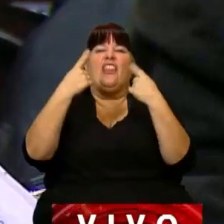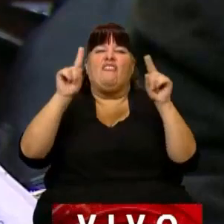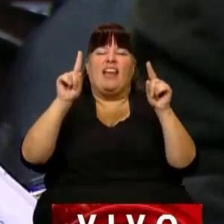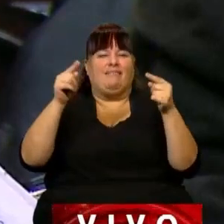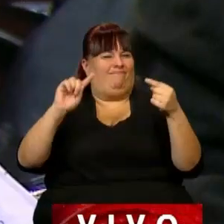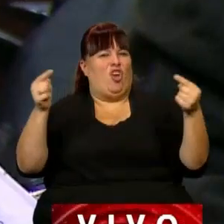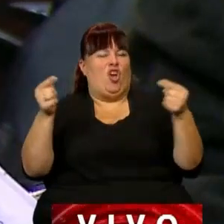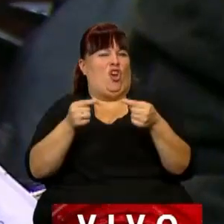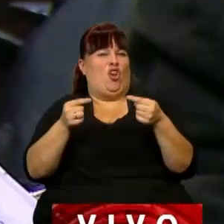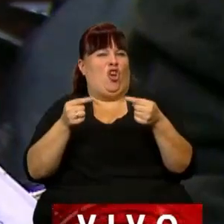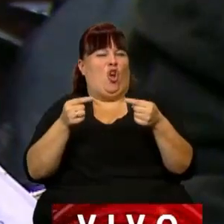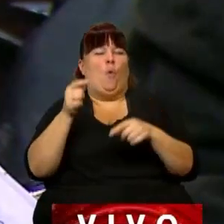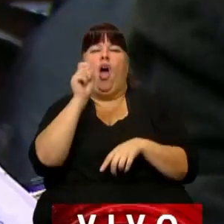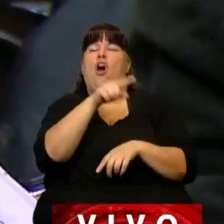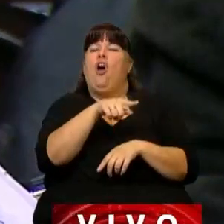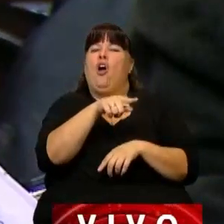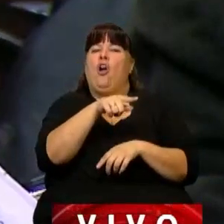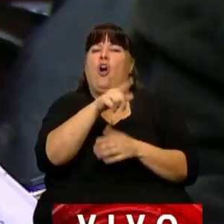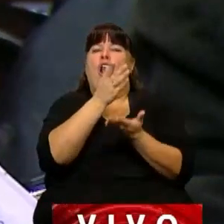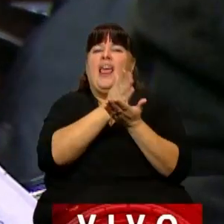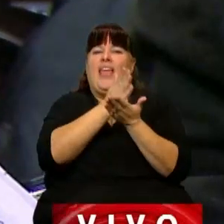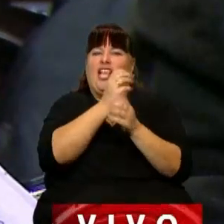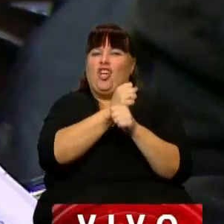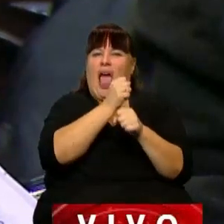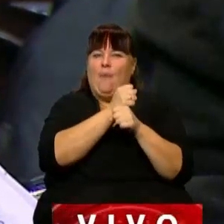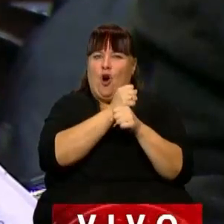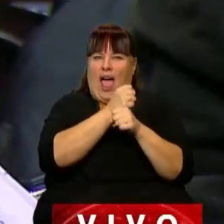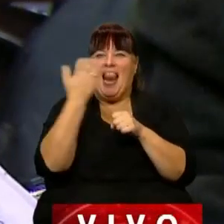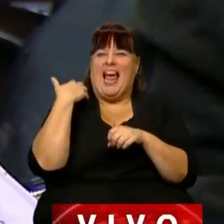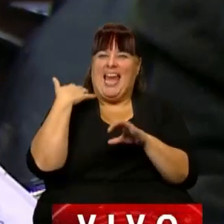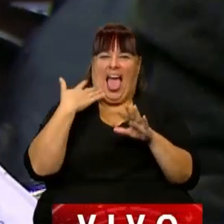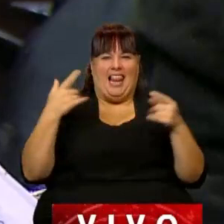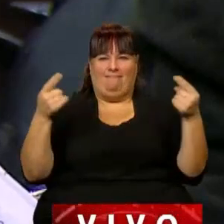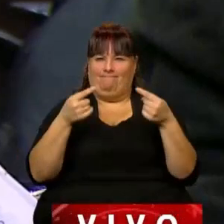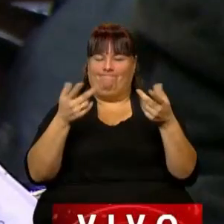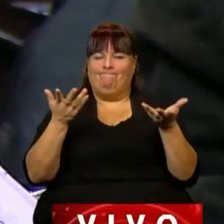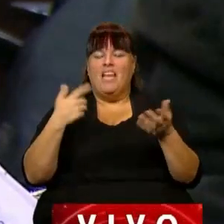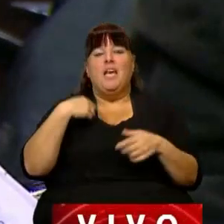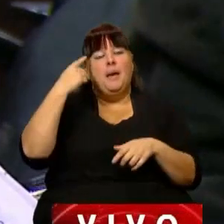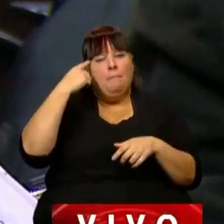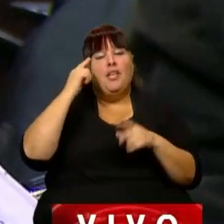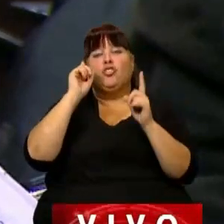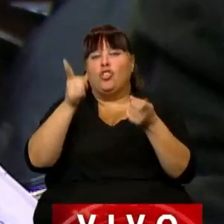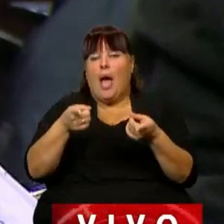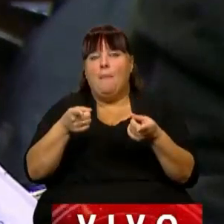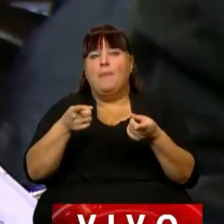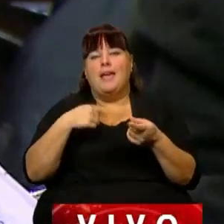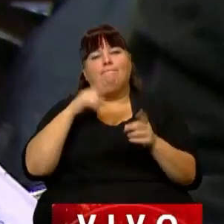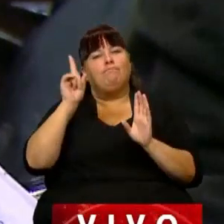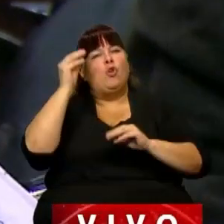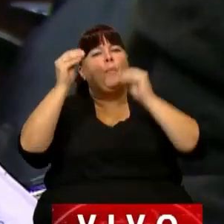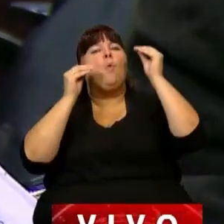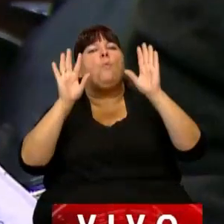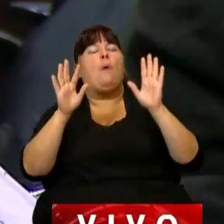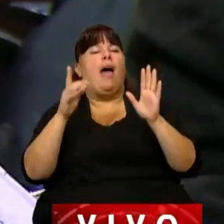va en contra de el derecho laboral general. Creo que también veo con